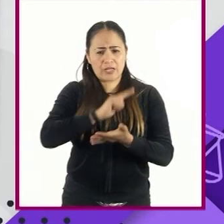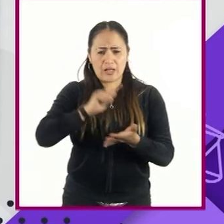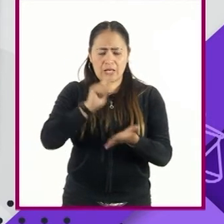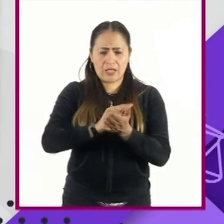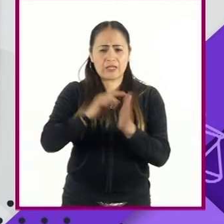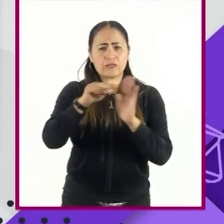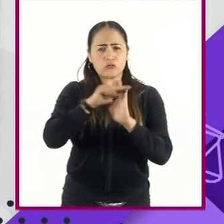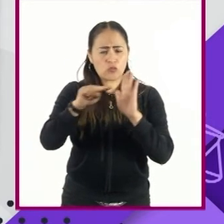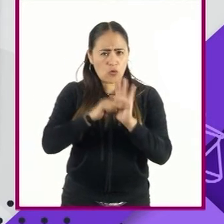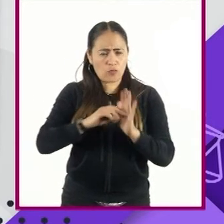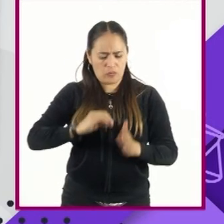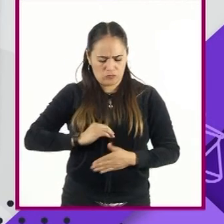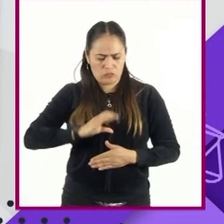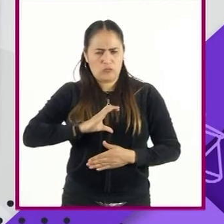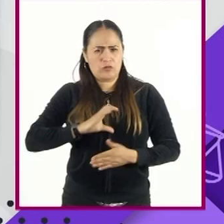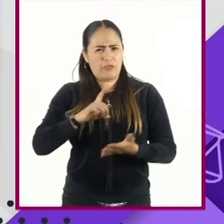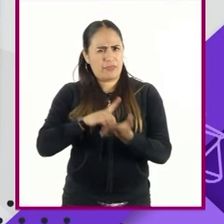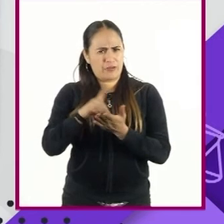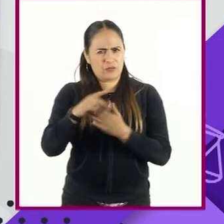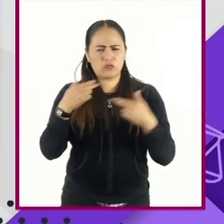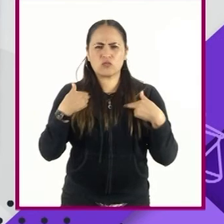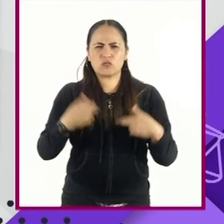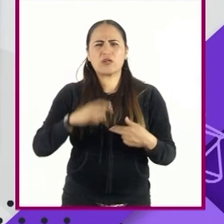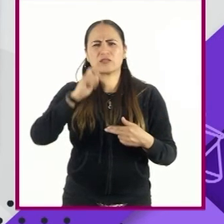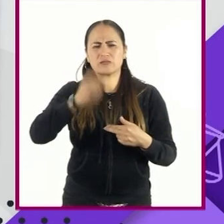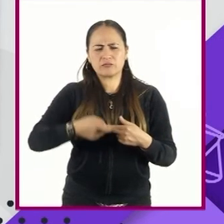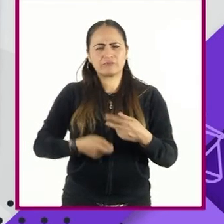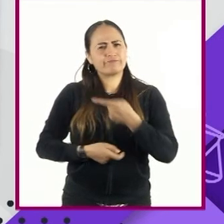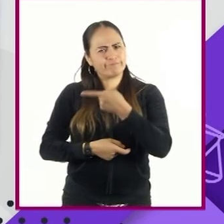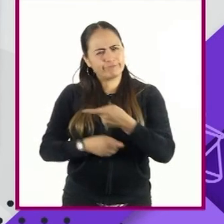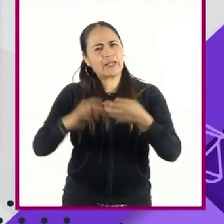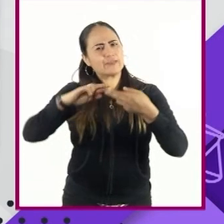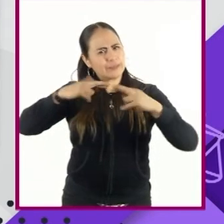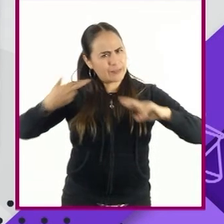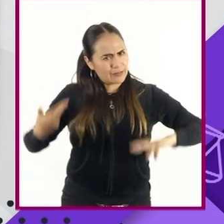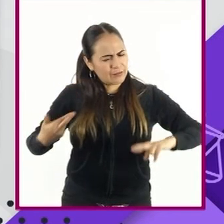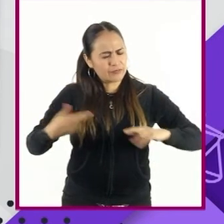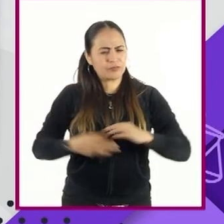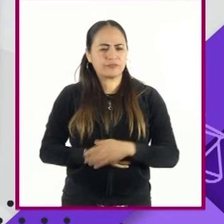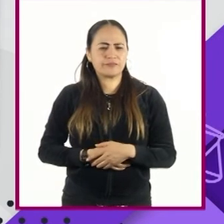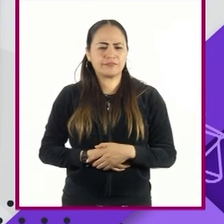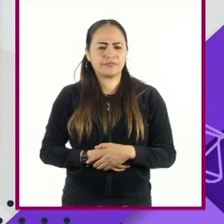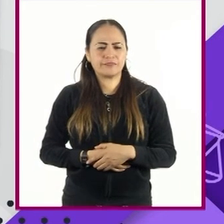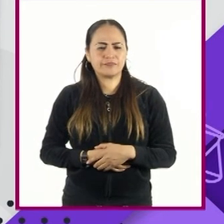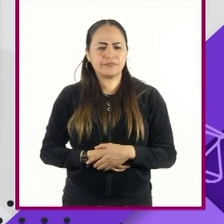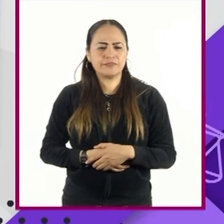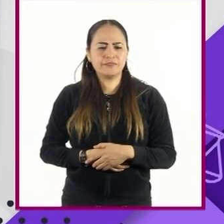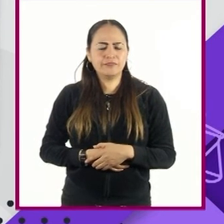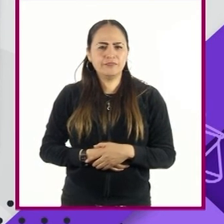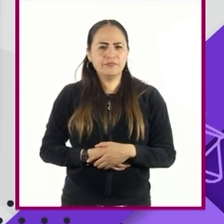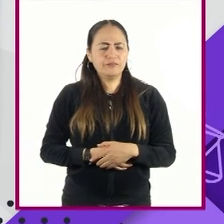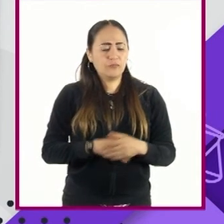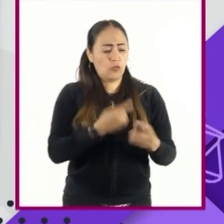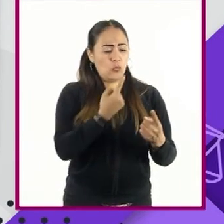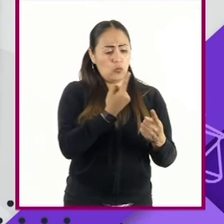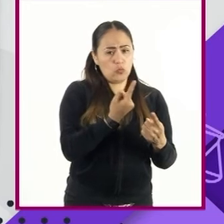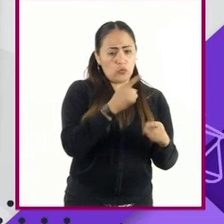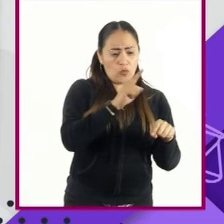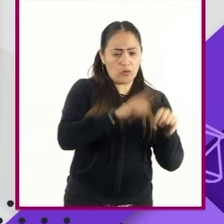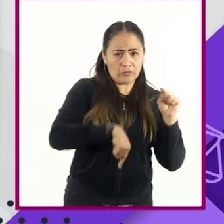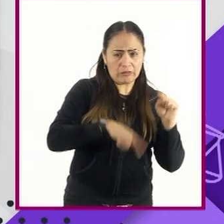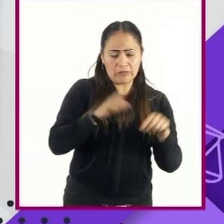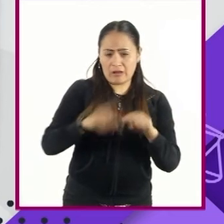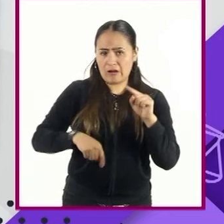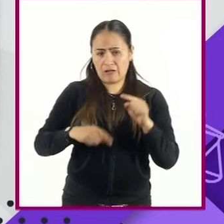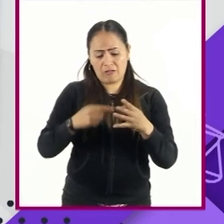normas, dignidad y derechos humanos están estrechamente relacionados, pues uno no podría funcionar sin la